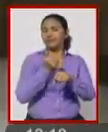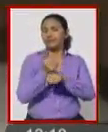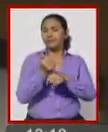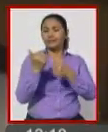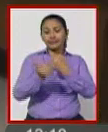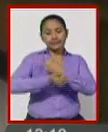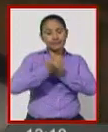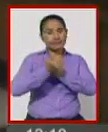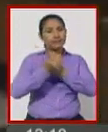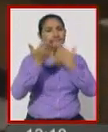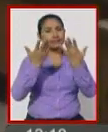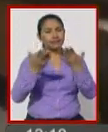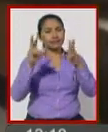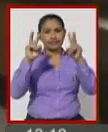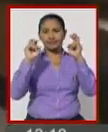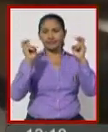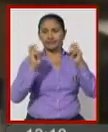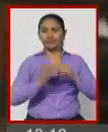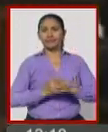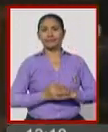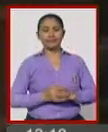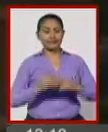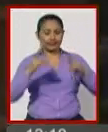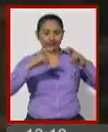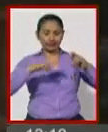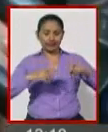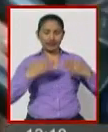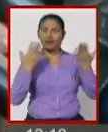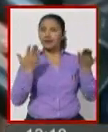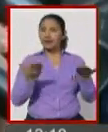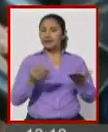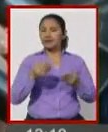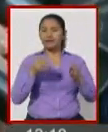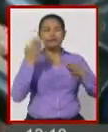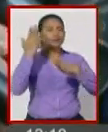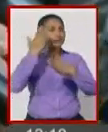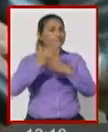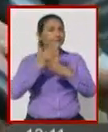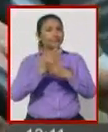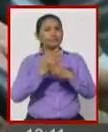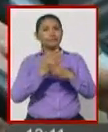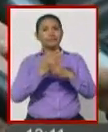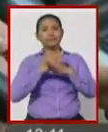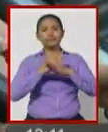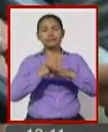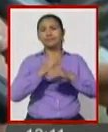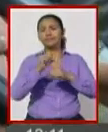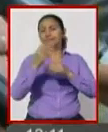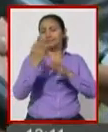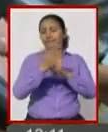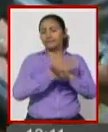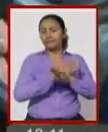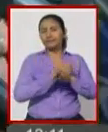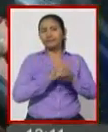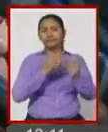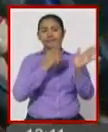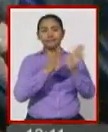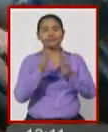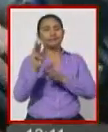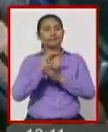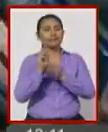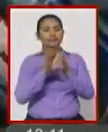hay peligro en el tema de la investigación, hay obstaculización del proceso y por supuesto el Ministerio de